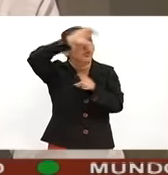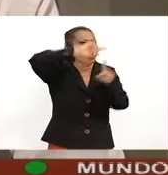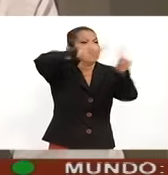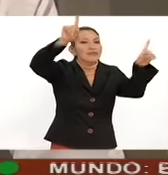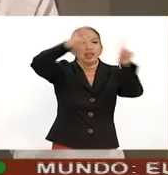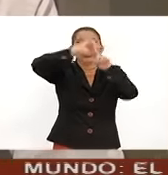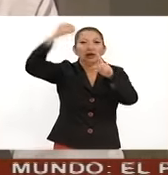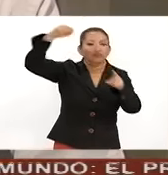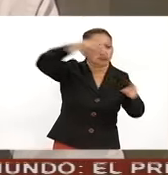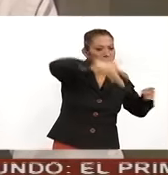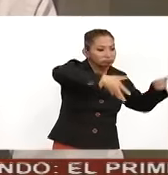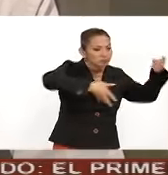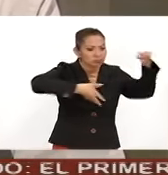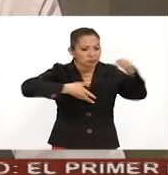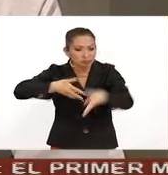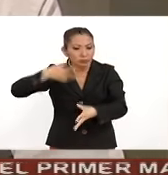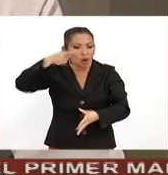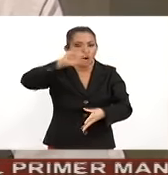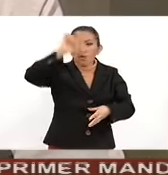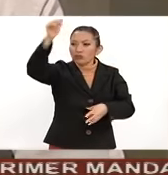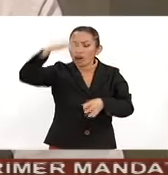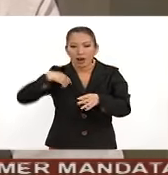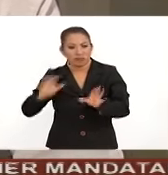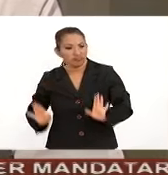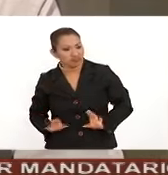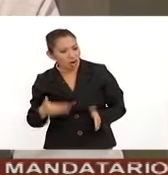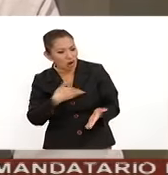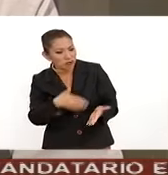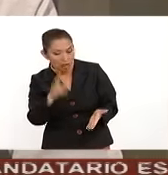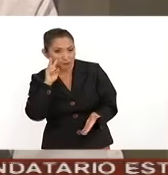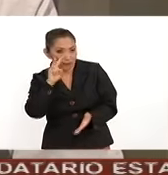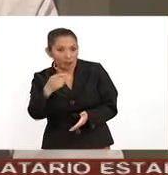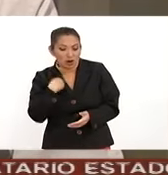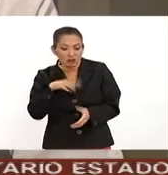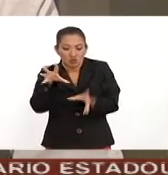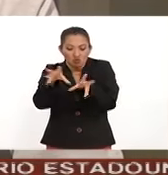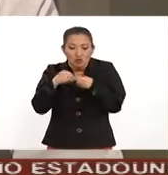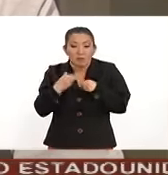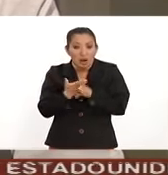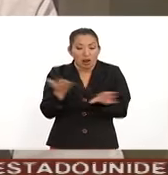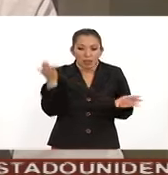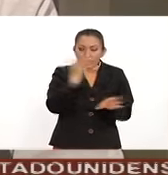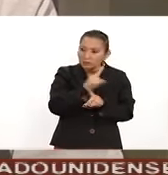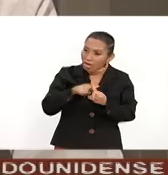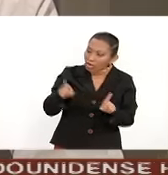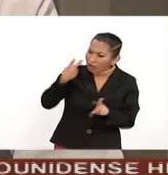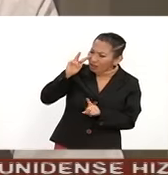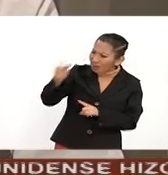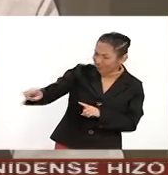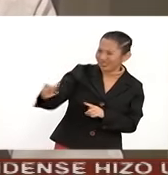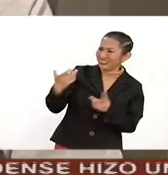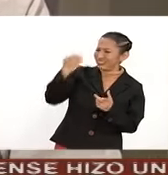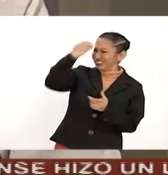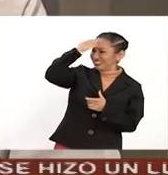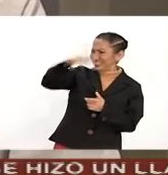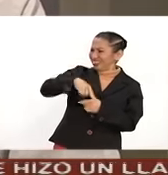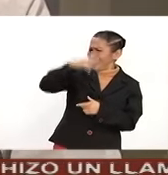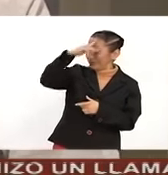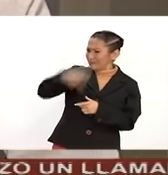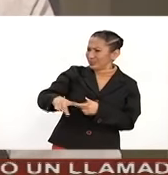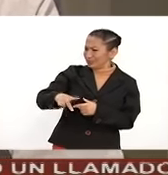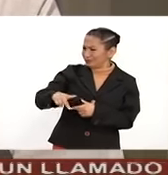de otras formas de cocinar, que hoy en día ya lo vemos como nuestro, pero que en algún momento eran de